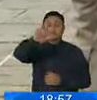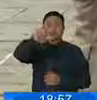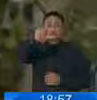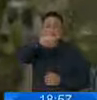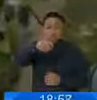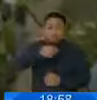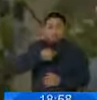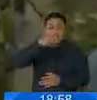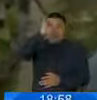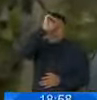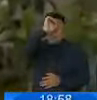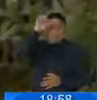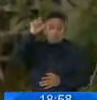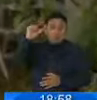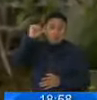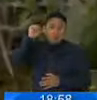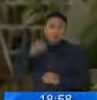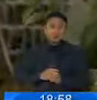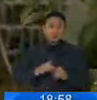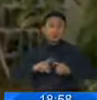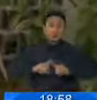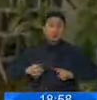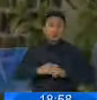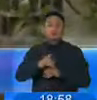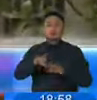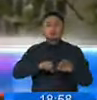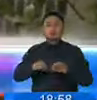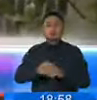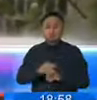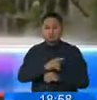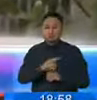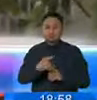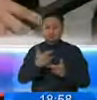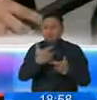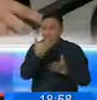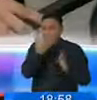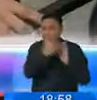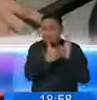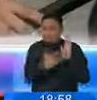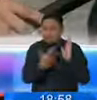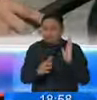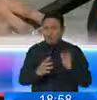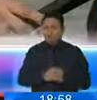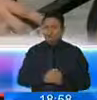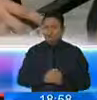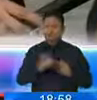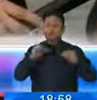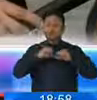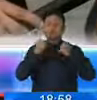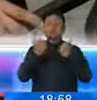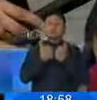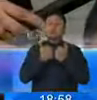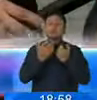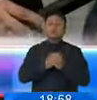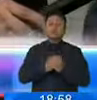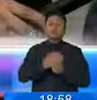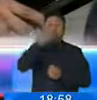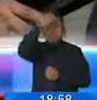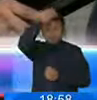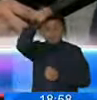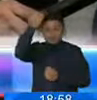el audio, pero recalca que el contenido confirma muchas cosas. Que el asambleísta José Serrano tuvo